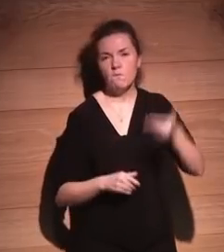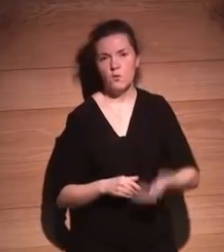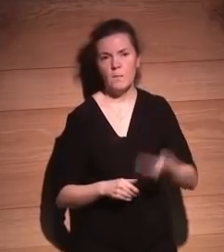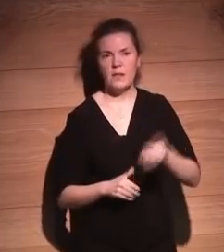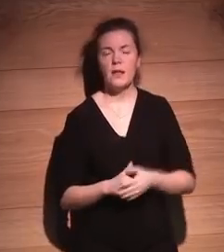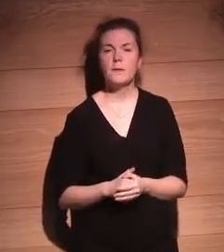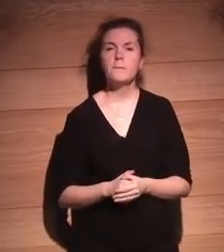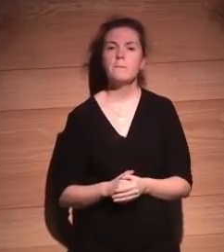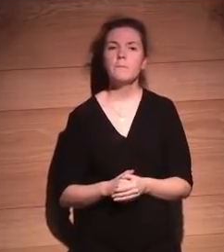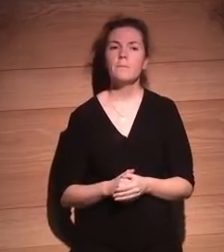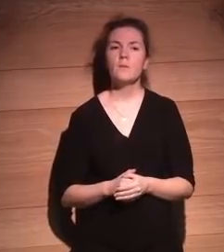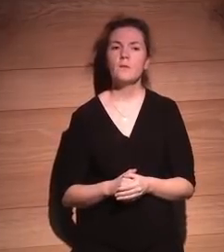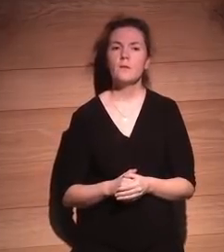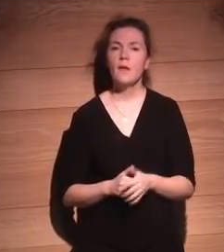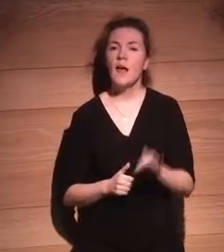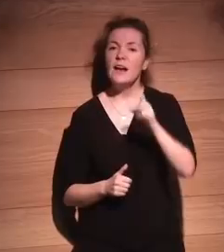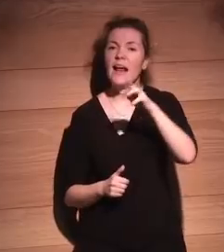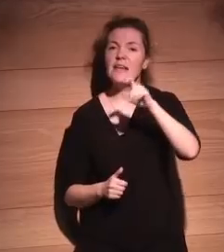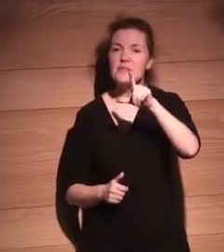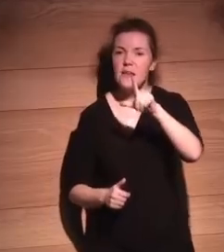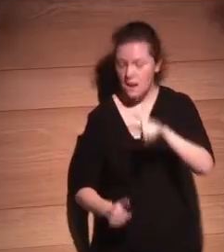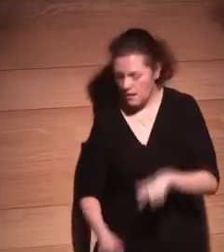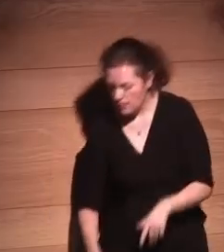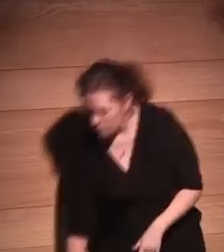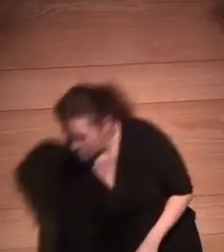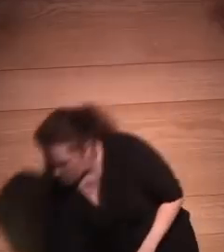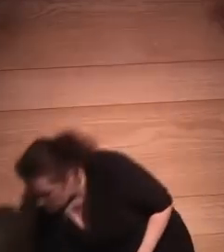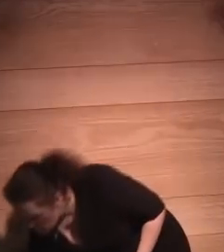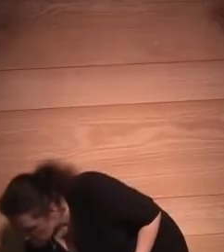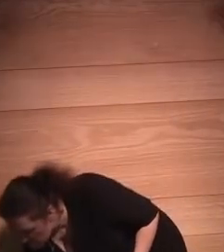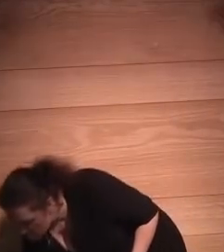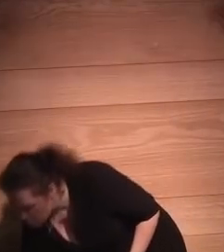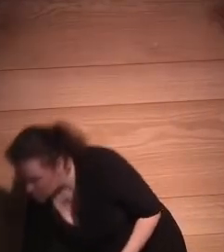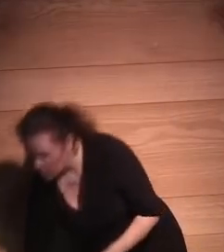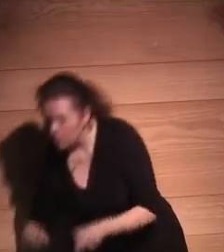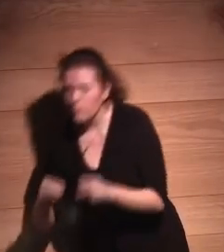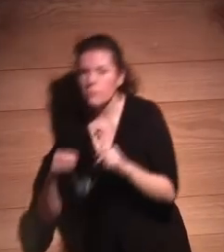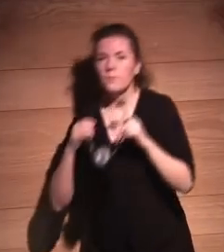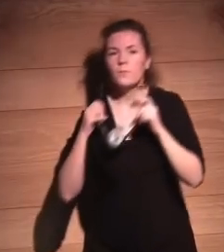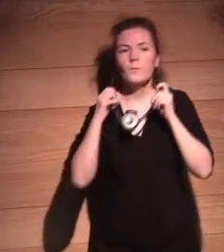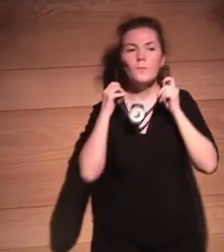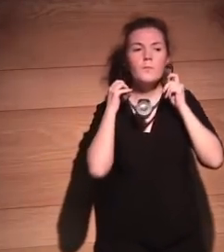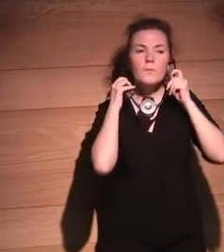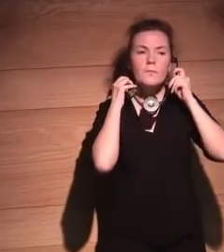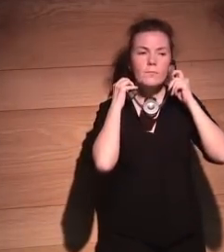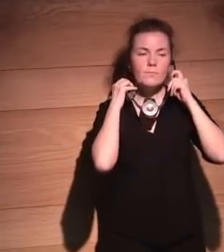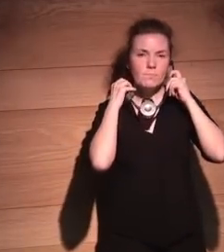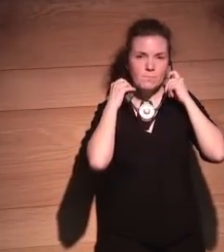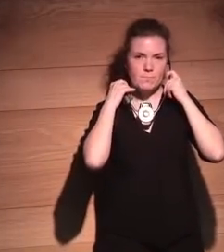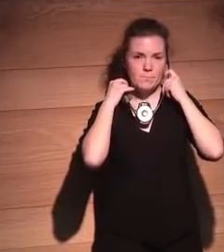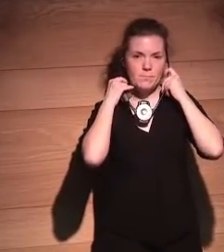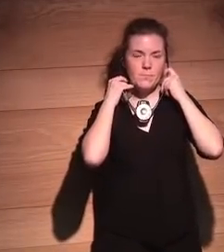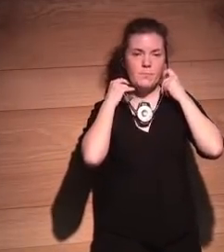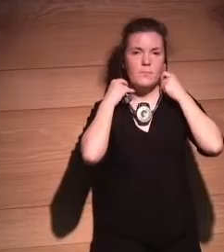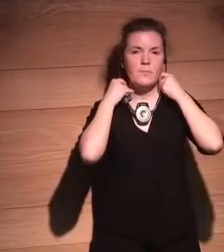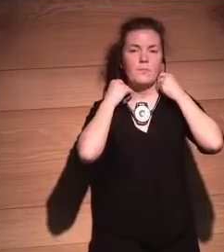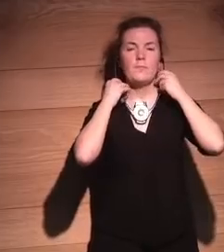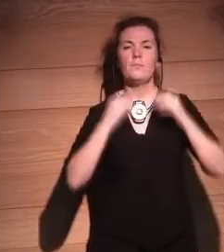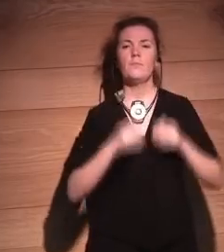fundamental. Rachel, dinos un poquito sobre, tell us a little bit about yourself.